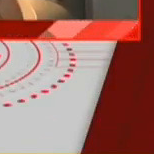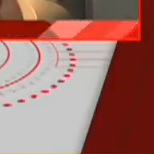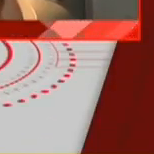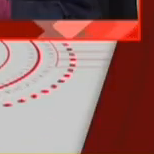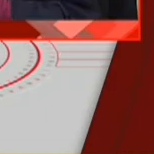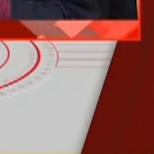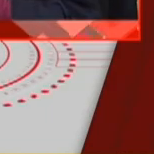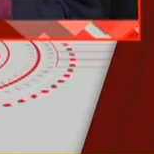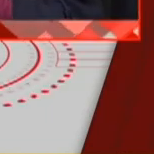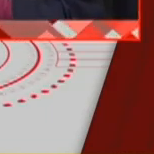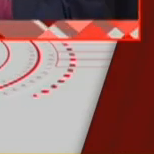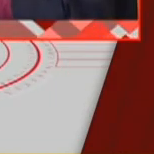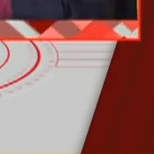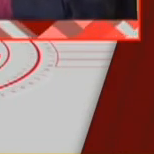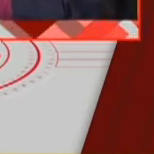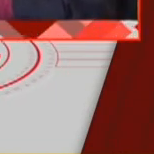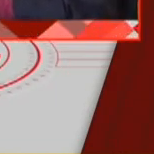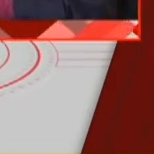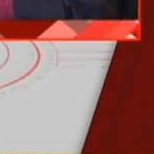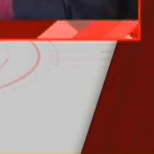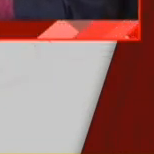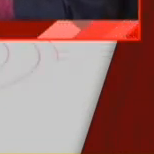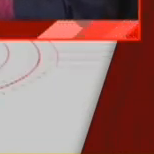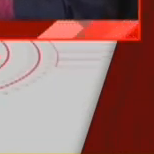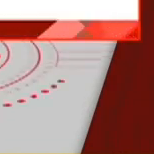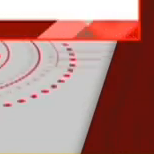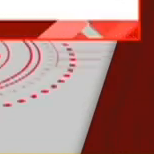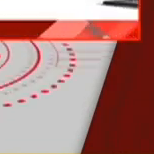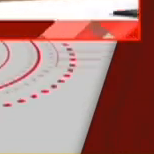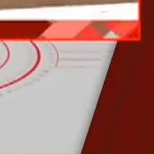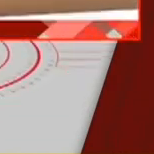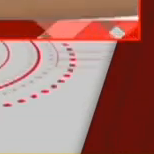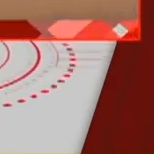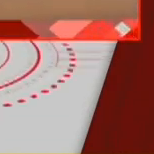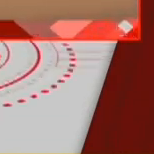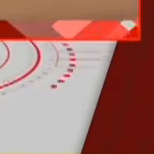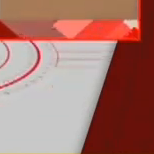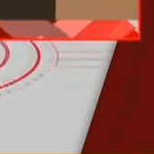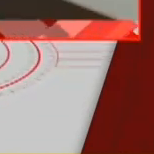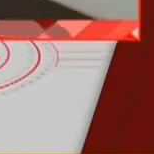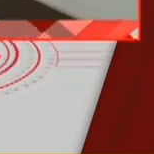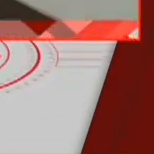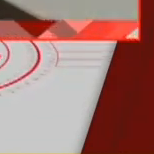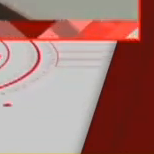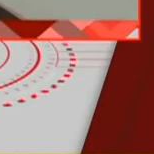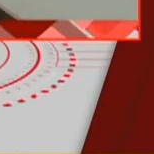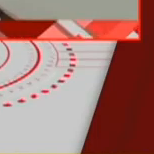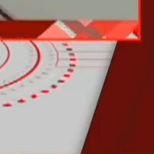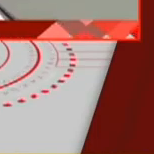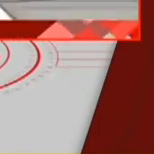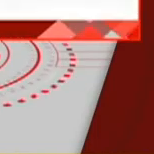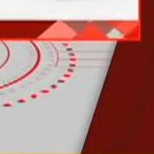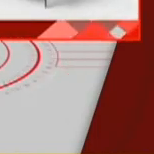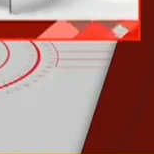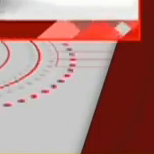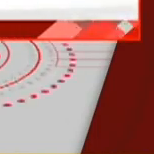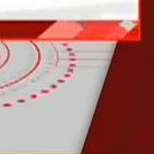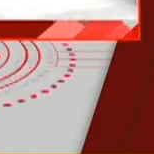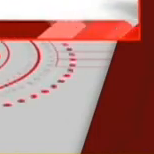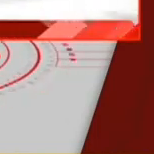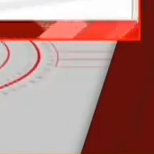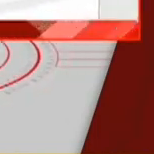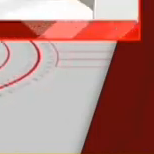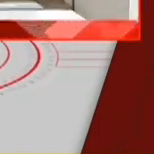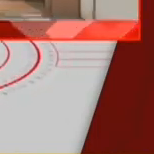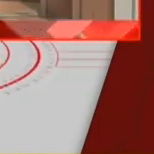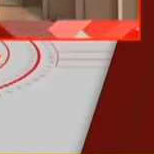perdido documentación, que han perdido archivos. La semana pasada se publicó un censo, un registro para que los estados, municipios, aquí